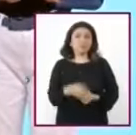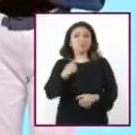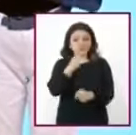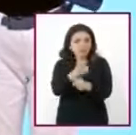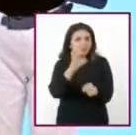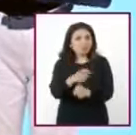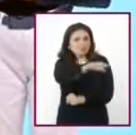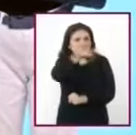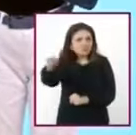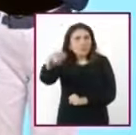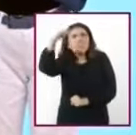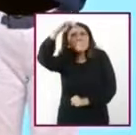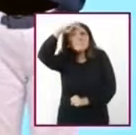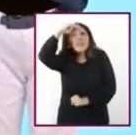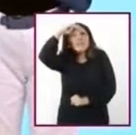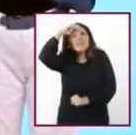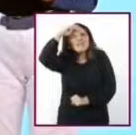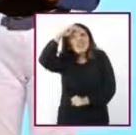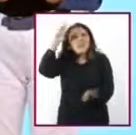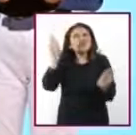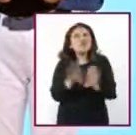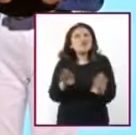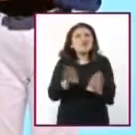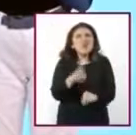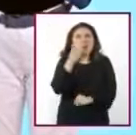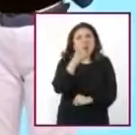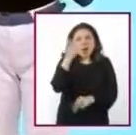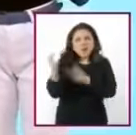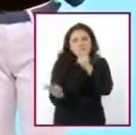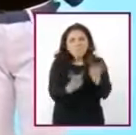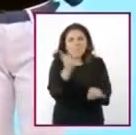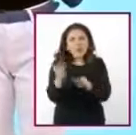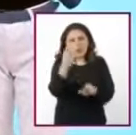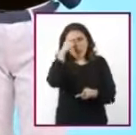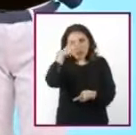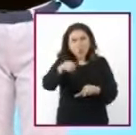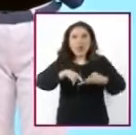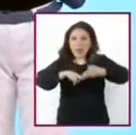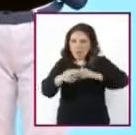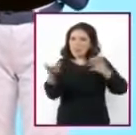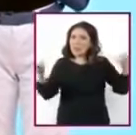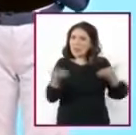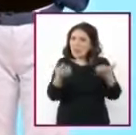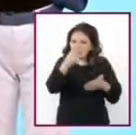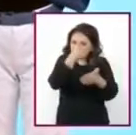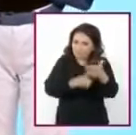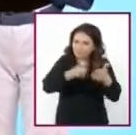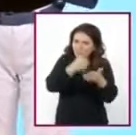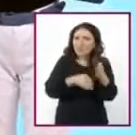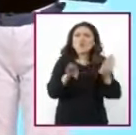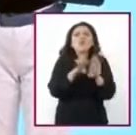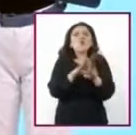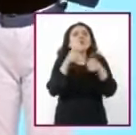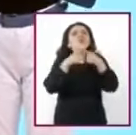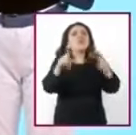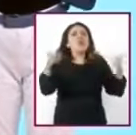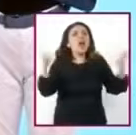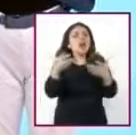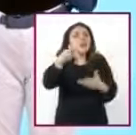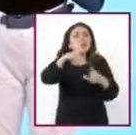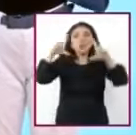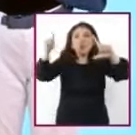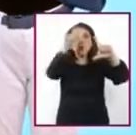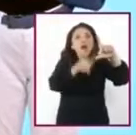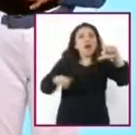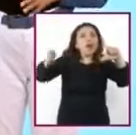y los invitamos a que reflexionen por un momento sobre estas preguntas y que pongan en práctica al menos una manera distinta para construir